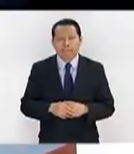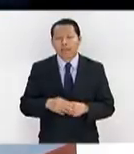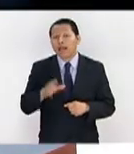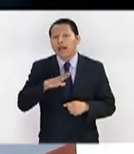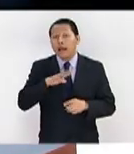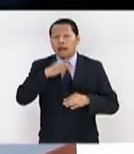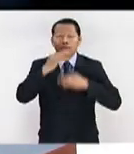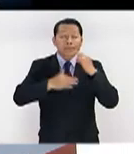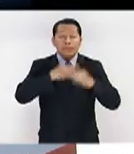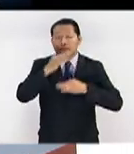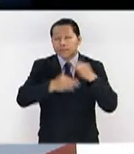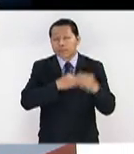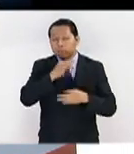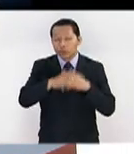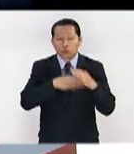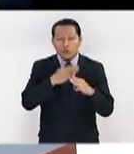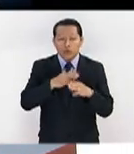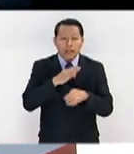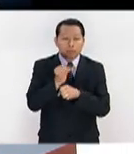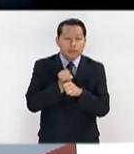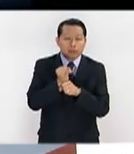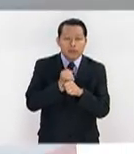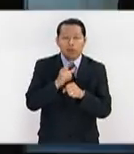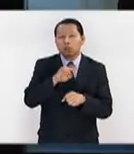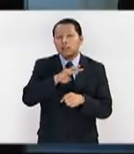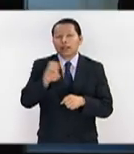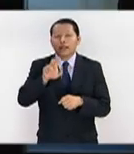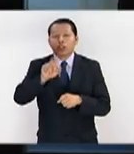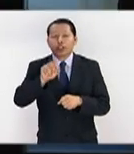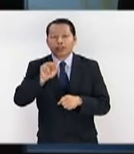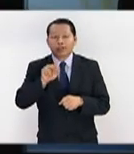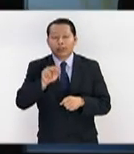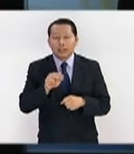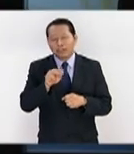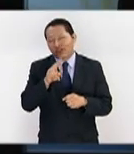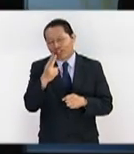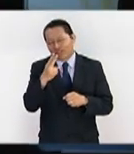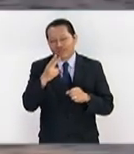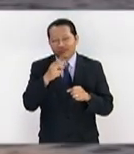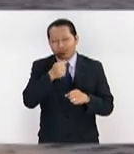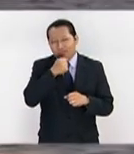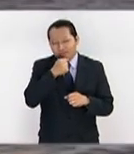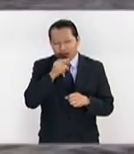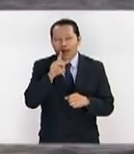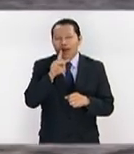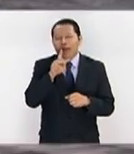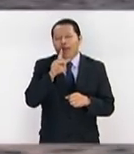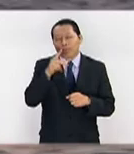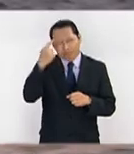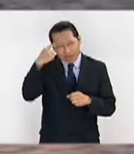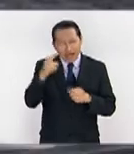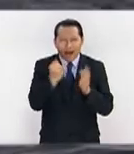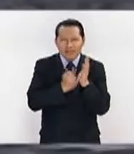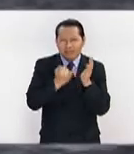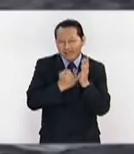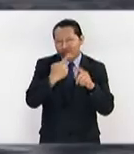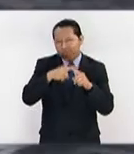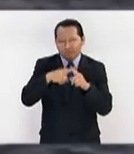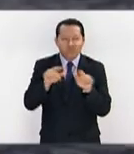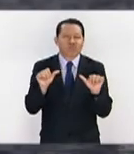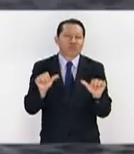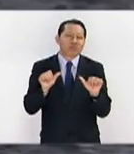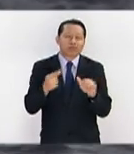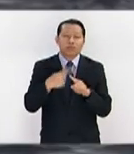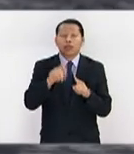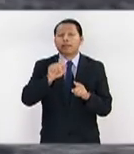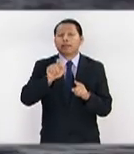Medios del mundo difundieron una investigación realizada por 382 periodistas denominada Paradise Papers, en la que publicaron una lista